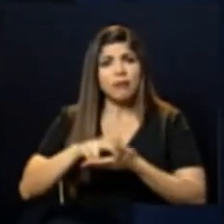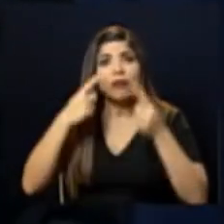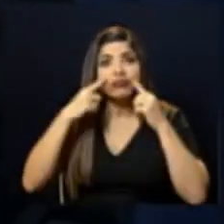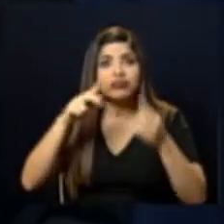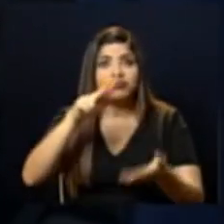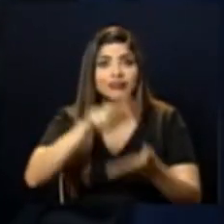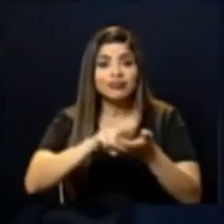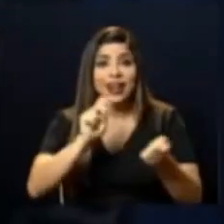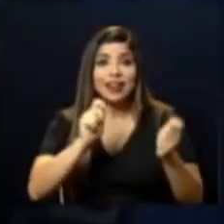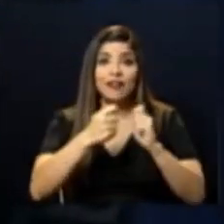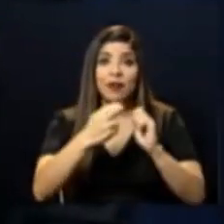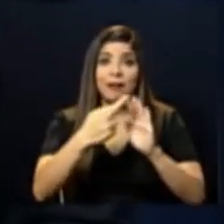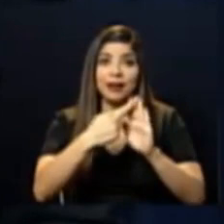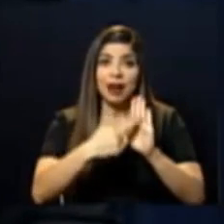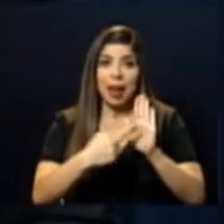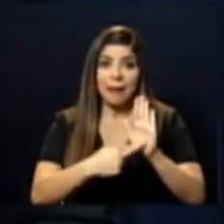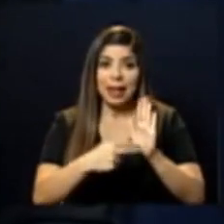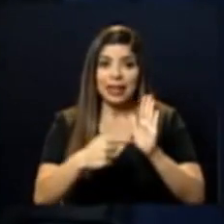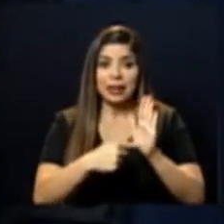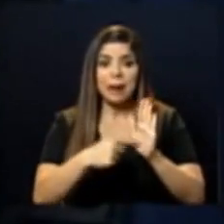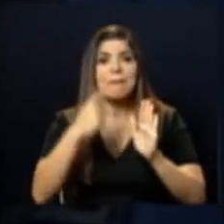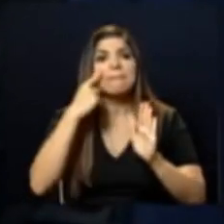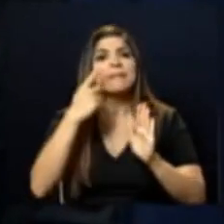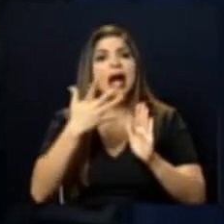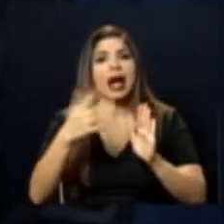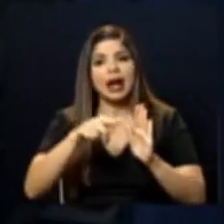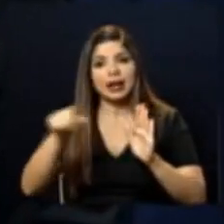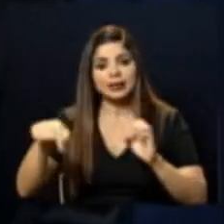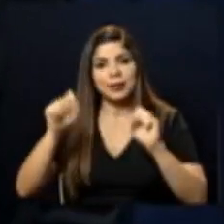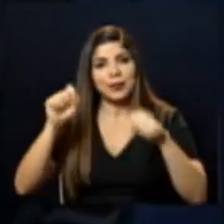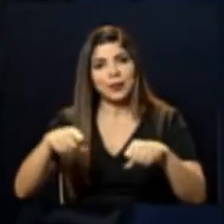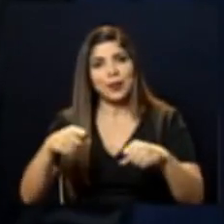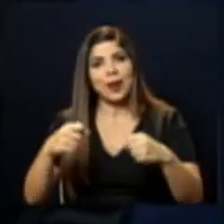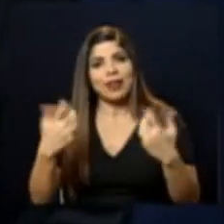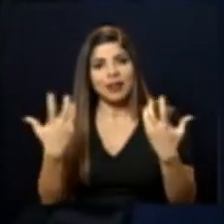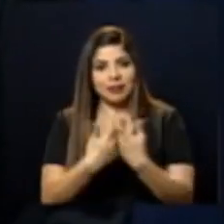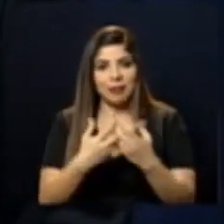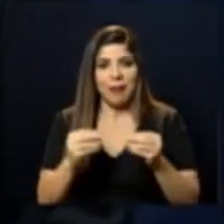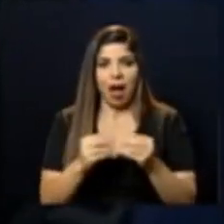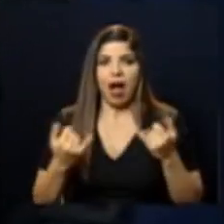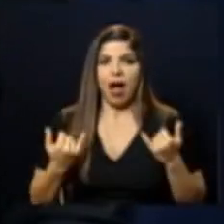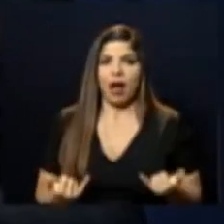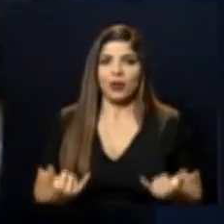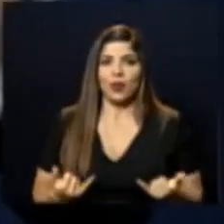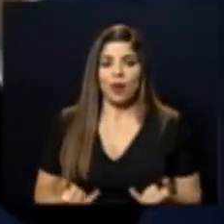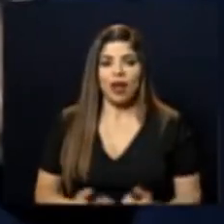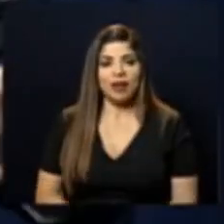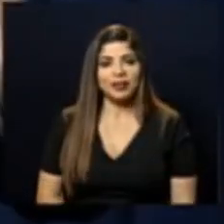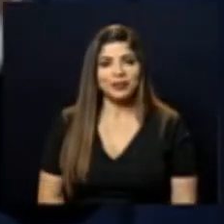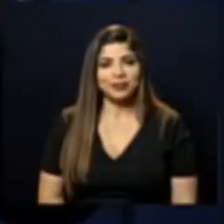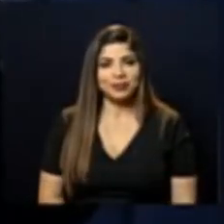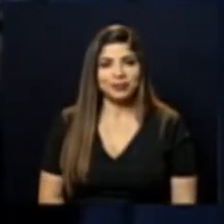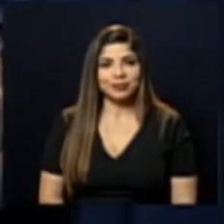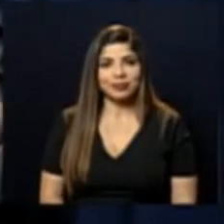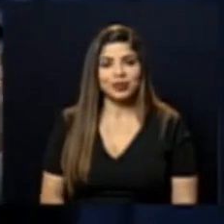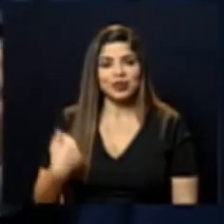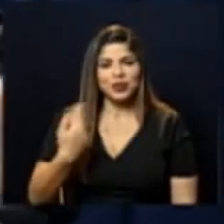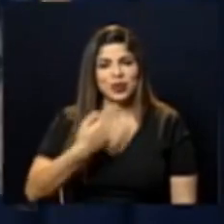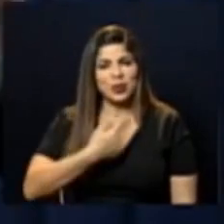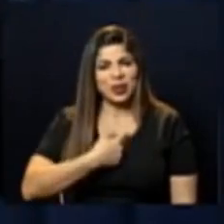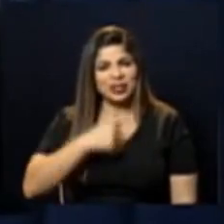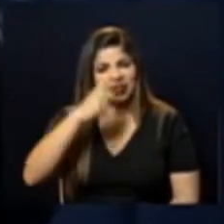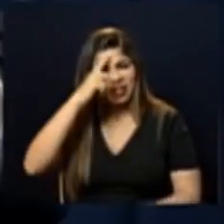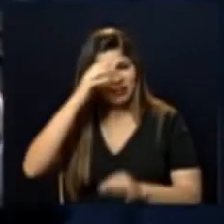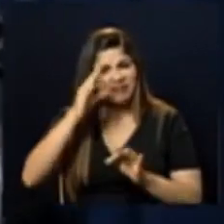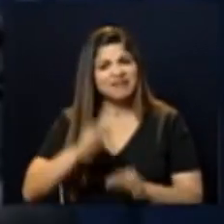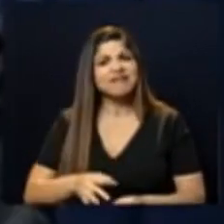a su reglamento para hacerlo acorde con los tiempos actuales. Muestra fehaciente